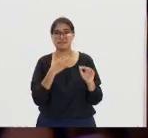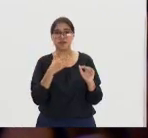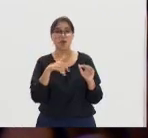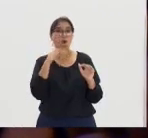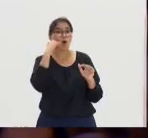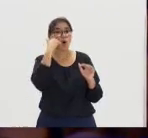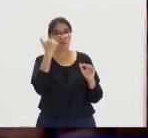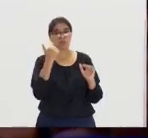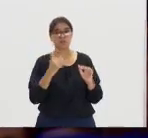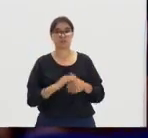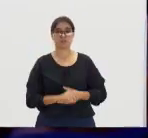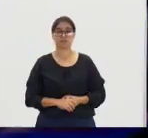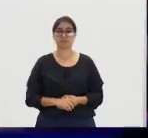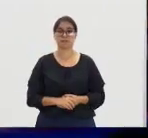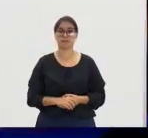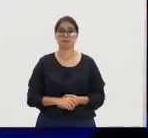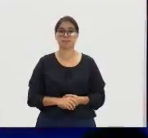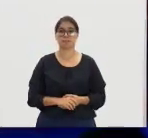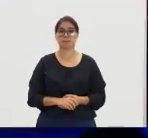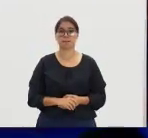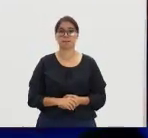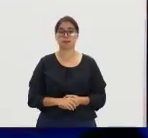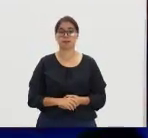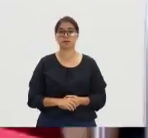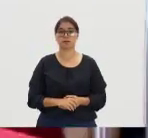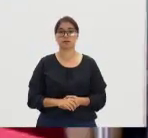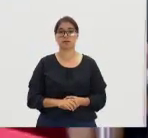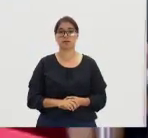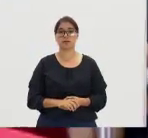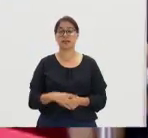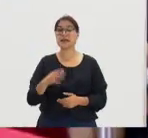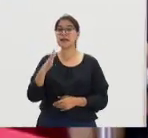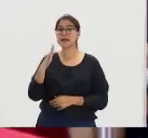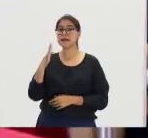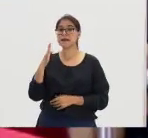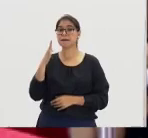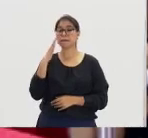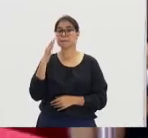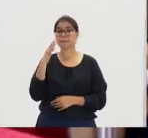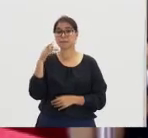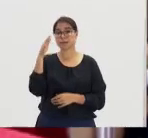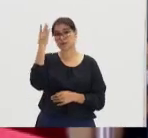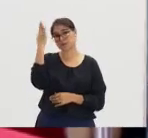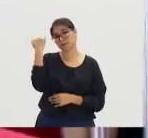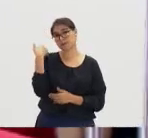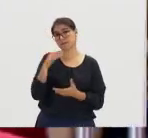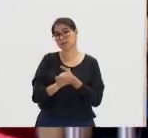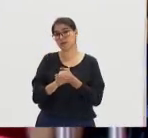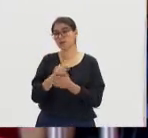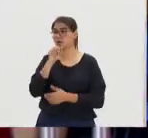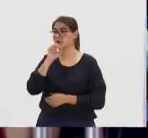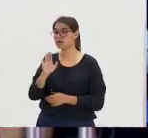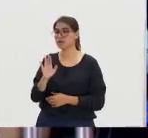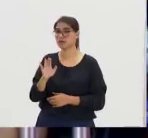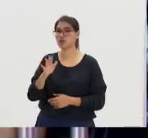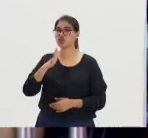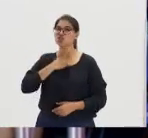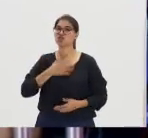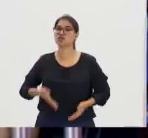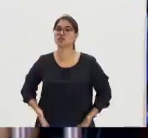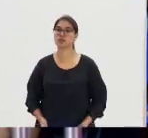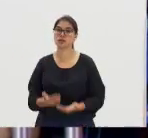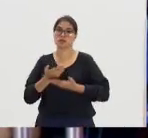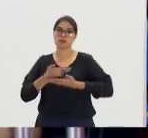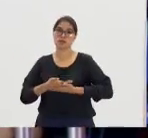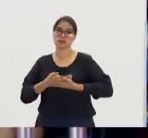Y esta fue la respuesta que él dijo y a mí se me quedó grabada. Y dijo, yo parí hijos, no